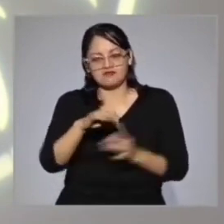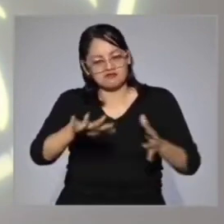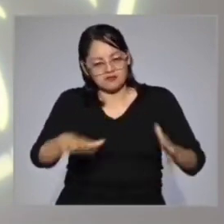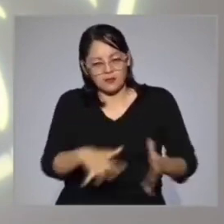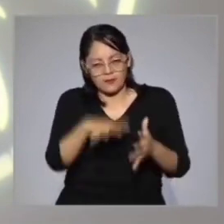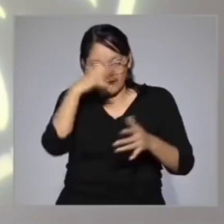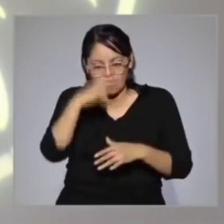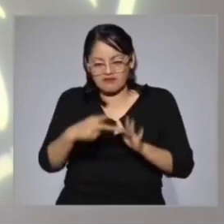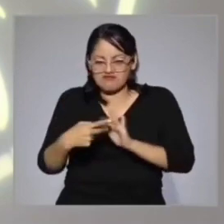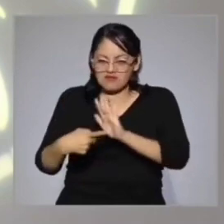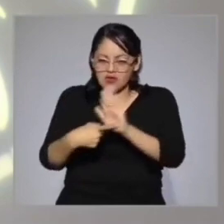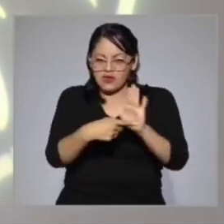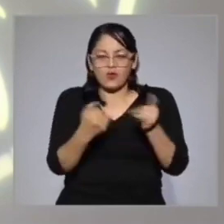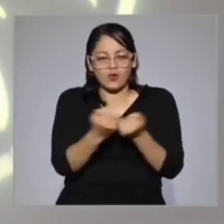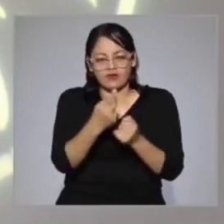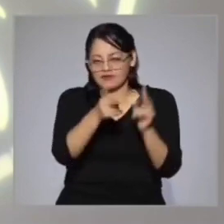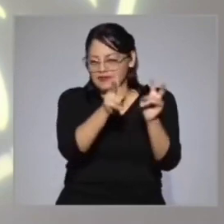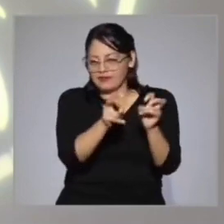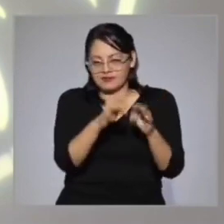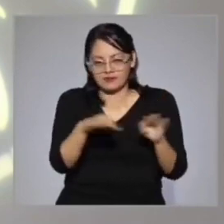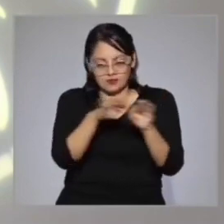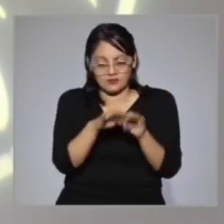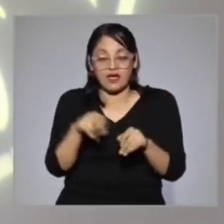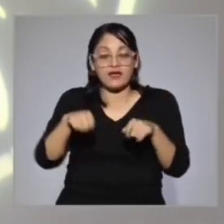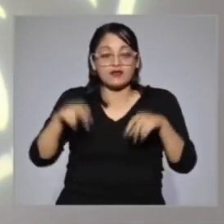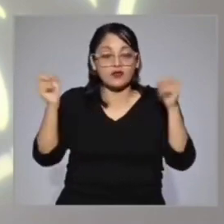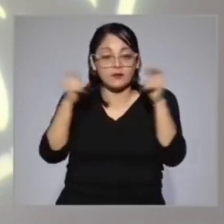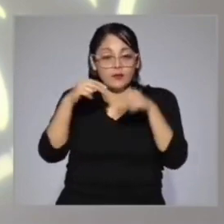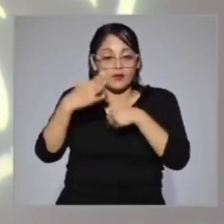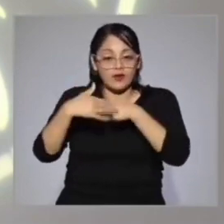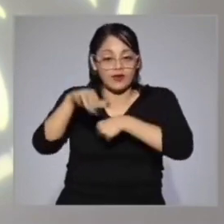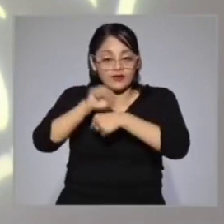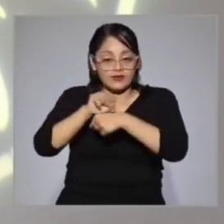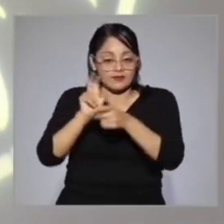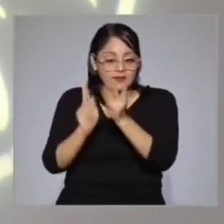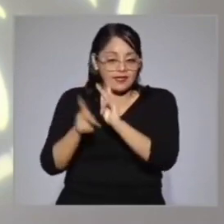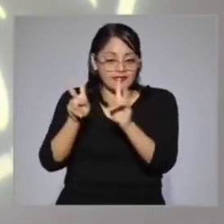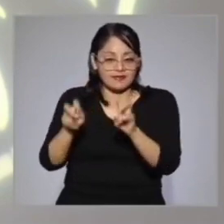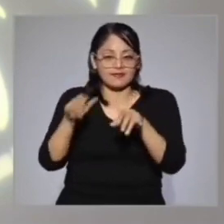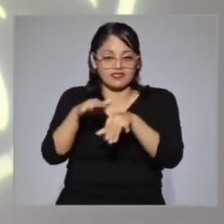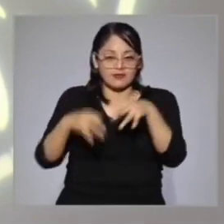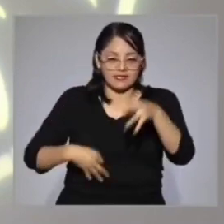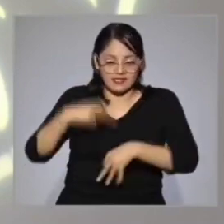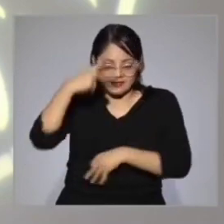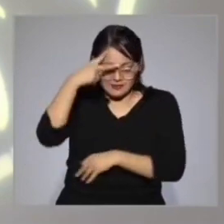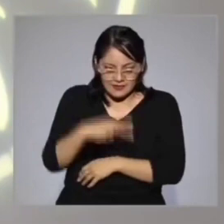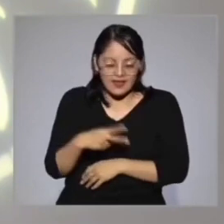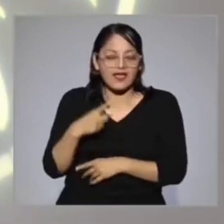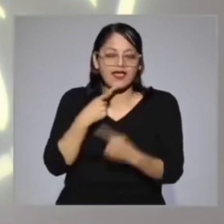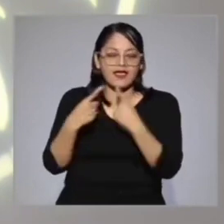teatro mexicano y sobre todo de este tipo de temas. Pues aquí nos vemos la próxima semana para hablar de más teatro mexicano en